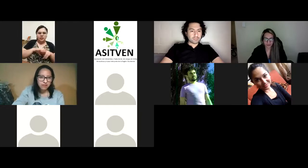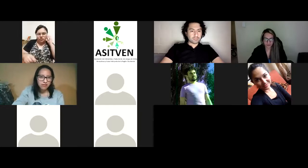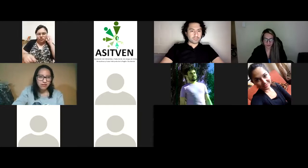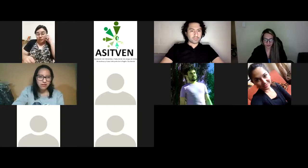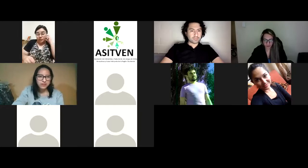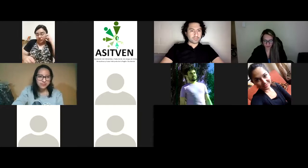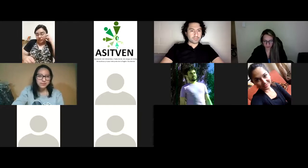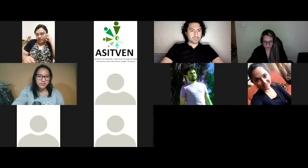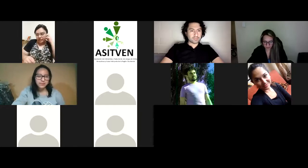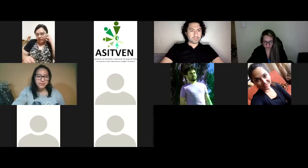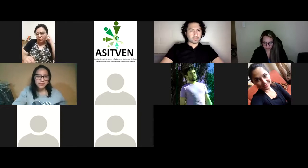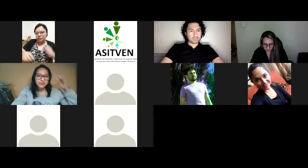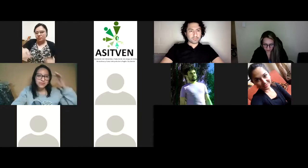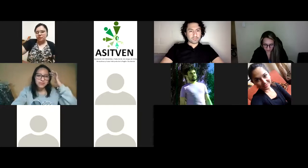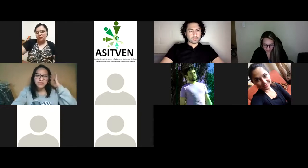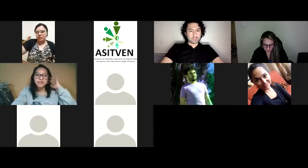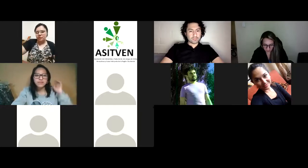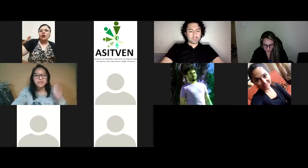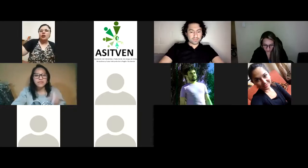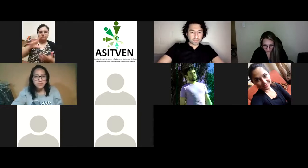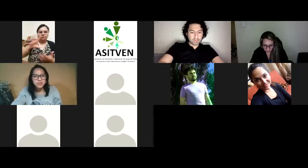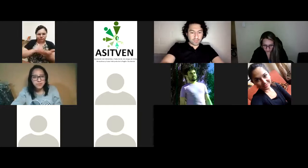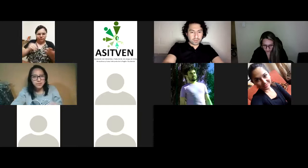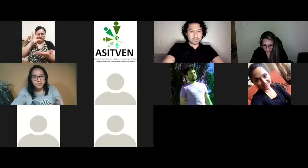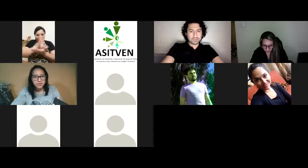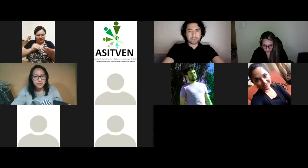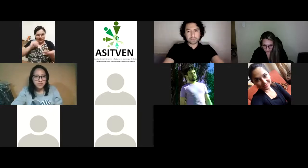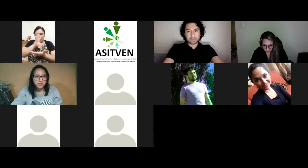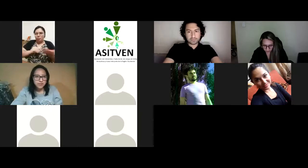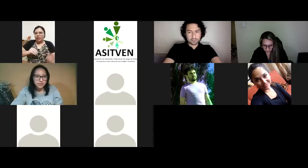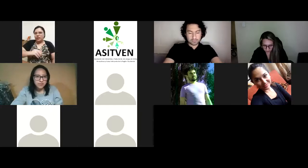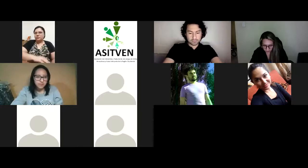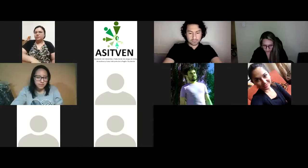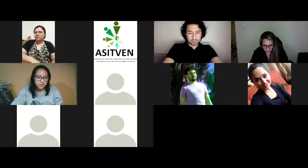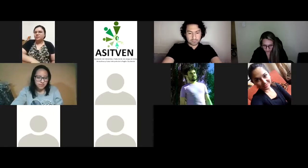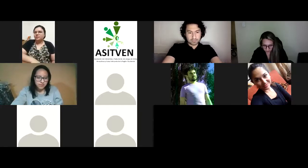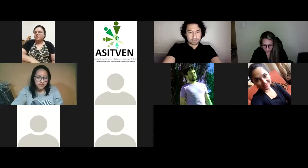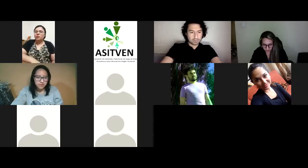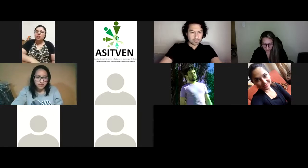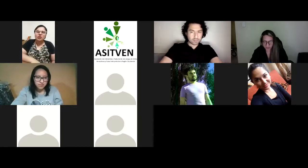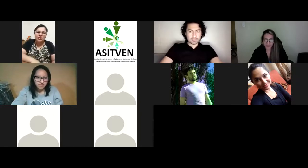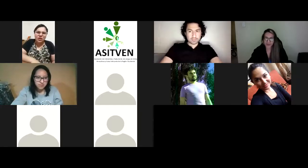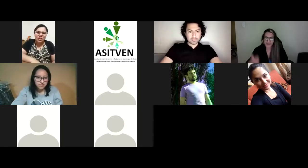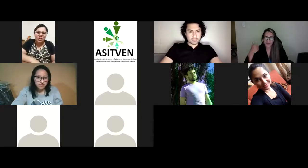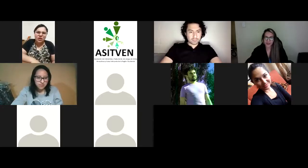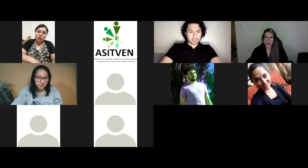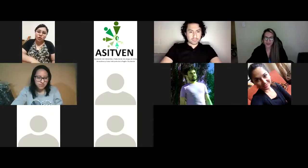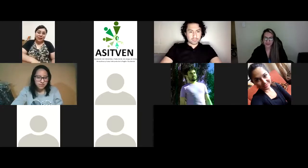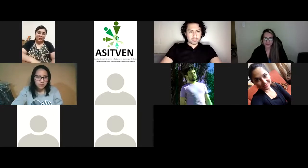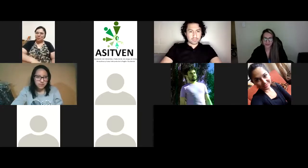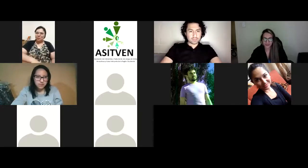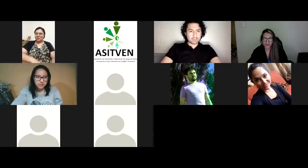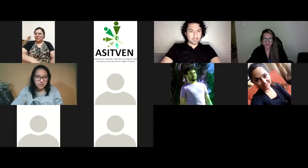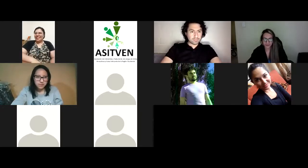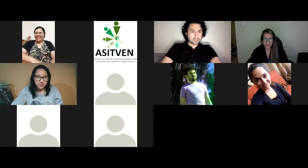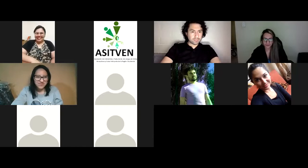señas internacionales, por eso fue que se los mandó a copiar. Bueno, digo se los mandó, no los